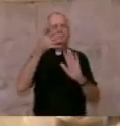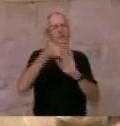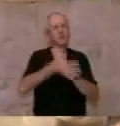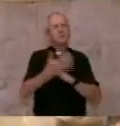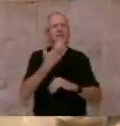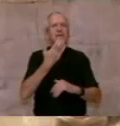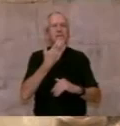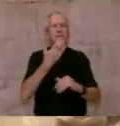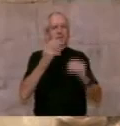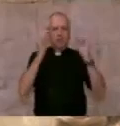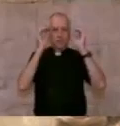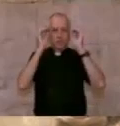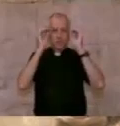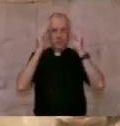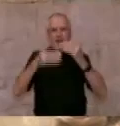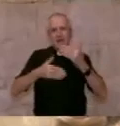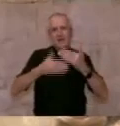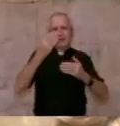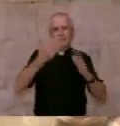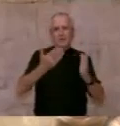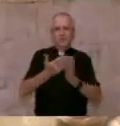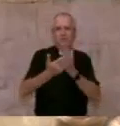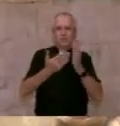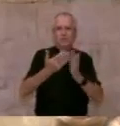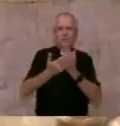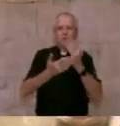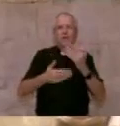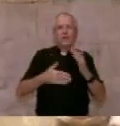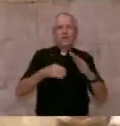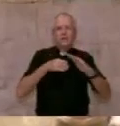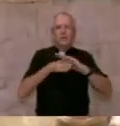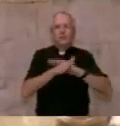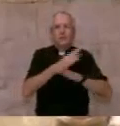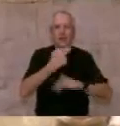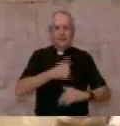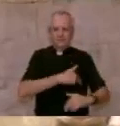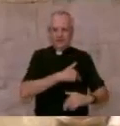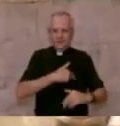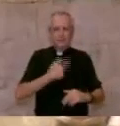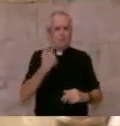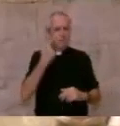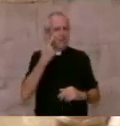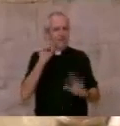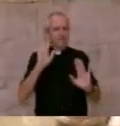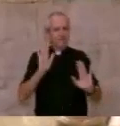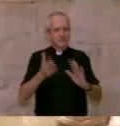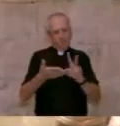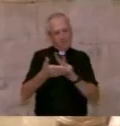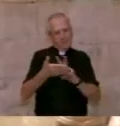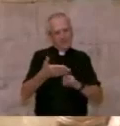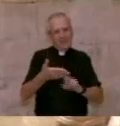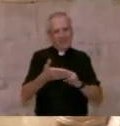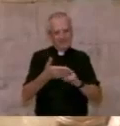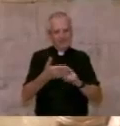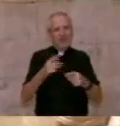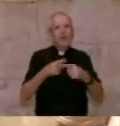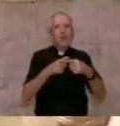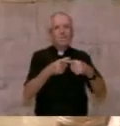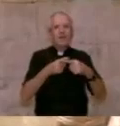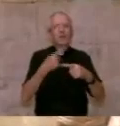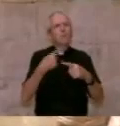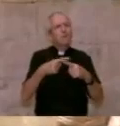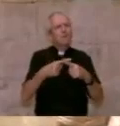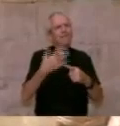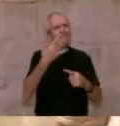al inicio de su famoso libro Introducción al Cristianismo. Allí la encontraréis. Por eso os la comparto porque